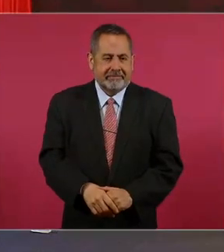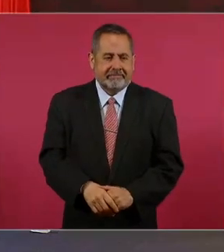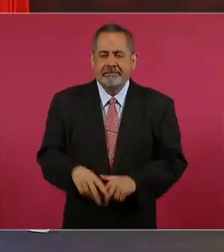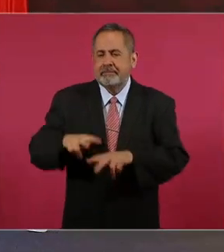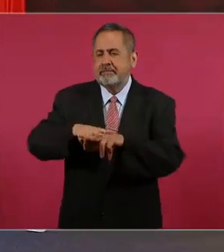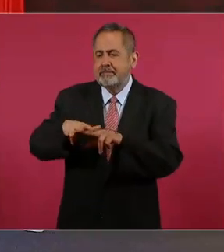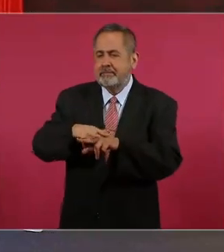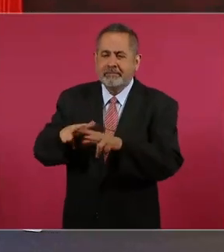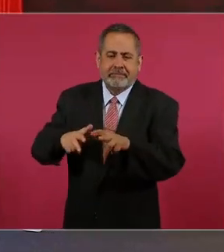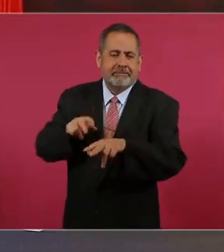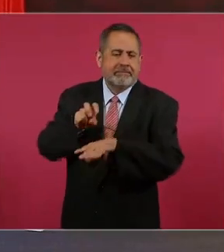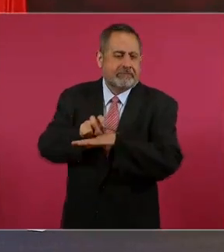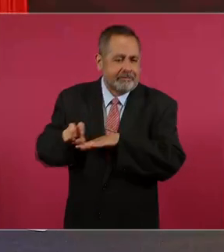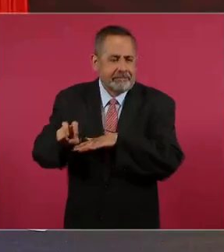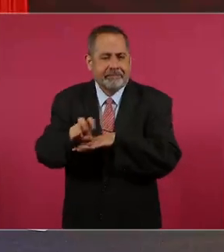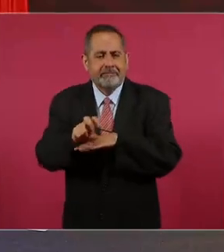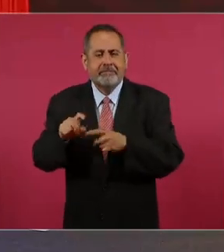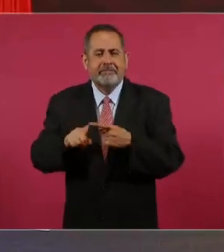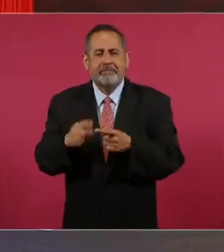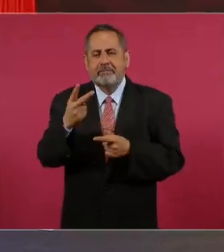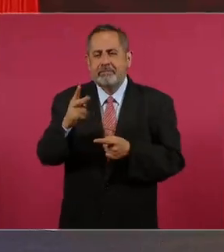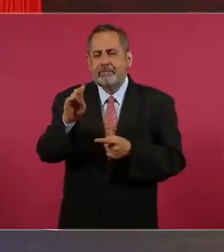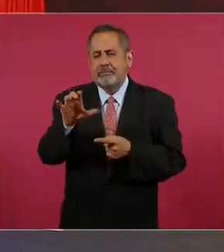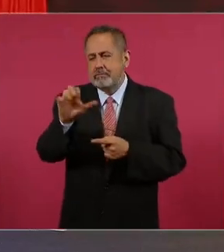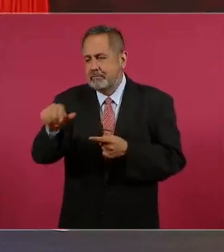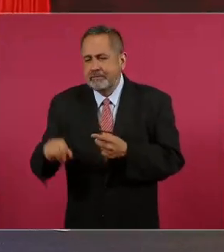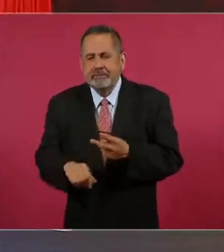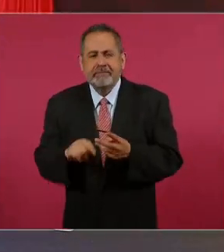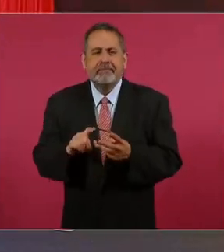Maya, sí, aquí nada más, Dos Bocas,